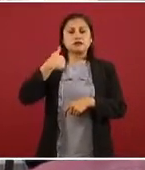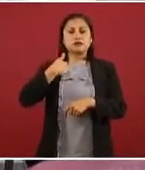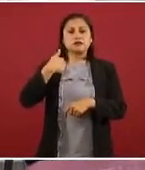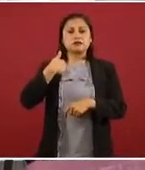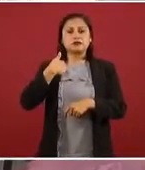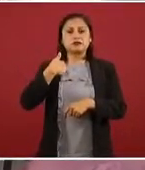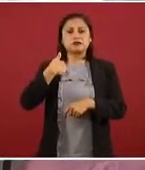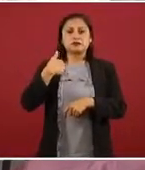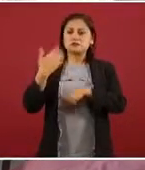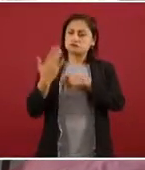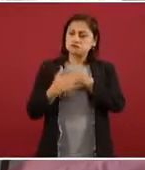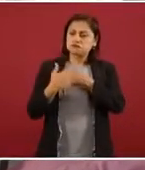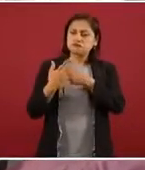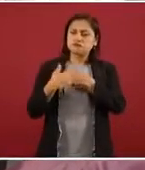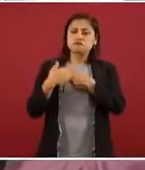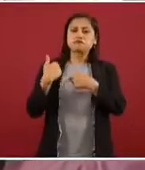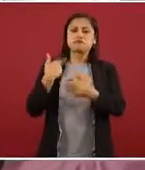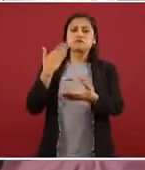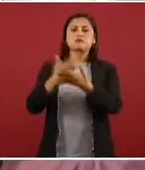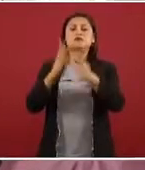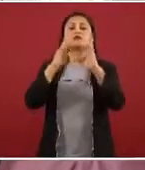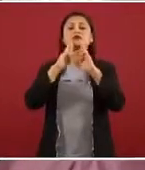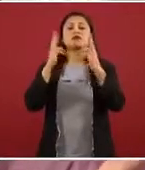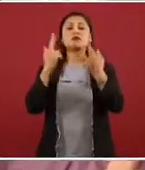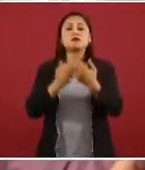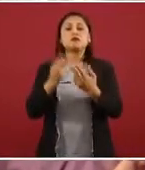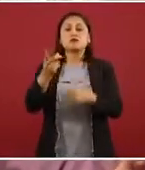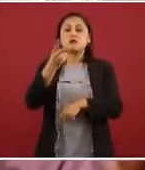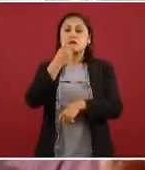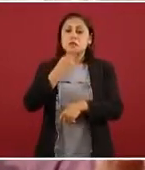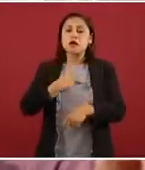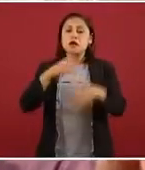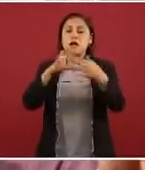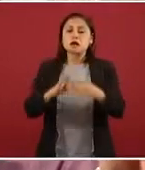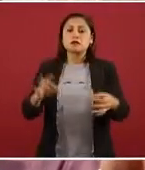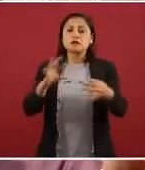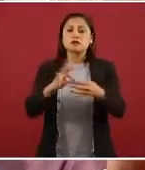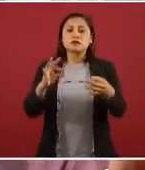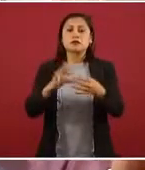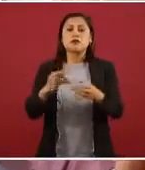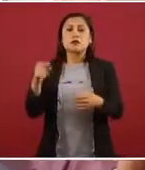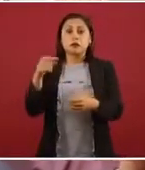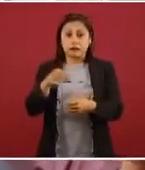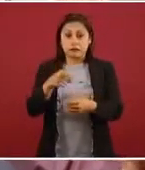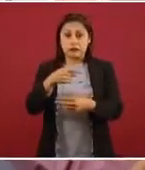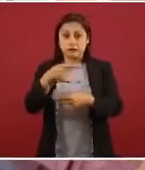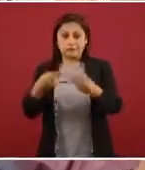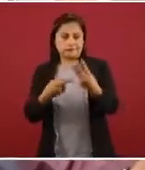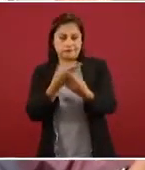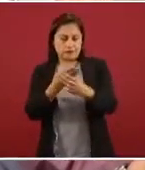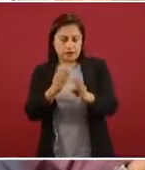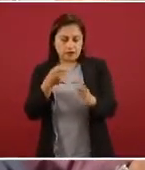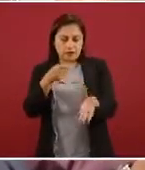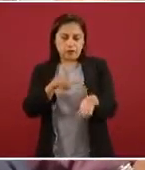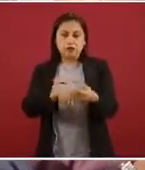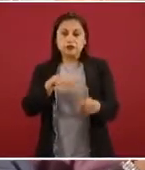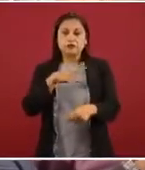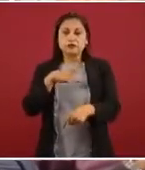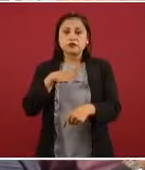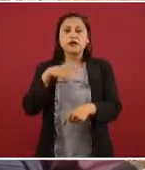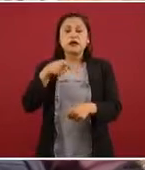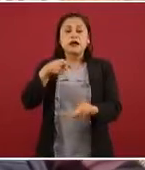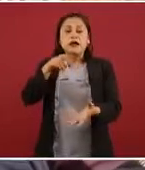estos bancos, de un plan que tienen de mejorar los salarios de sus trabajadores.